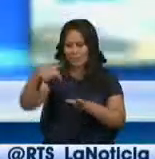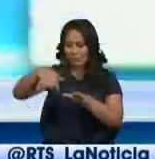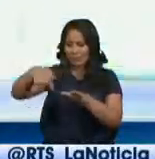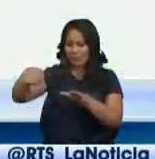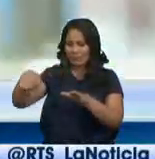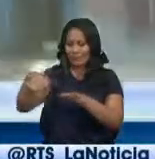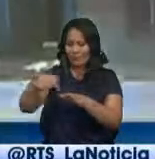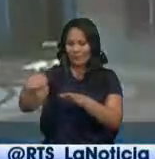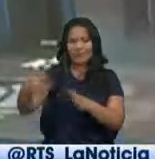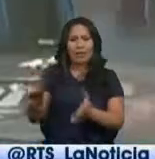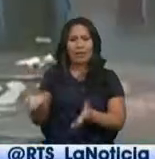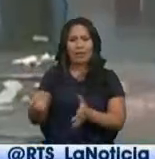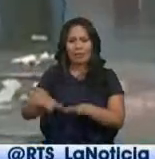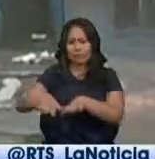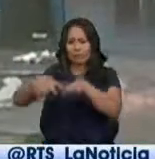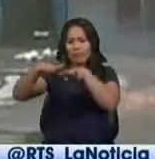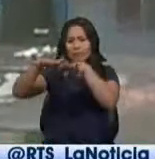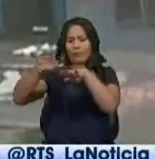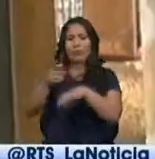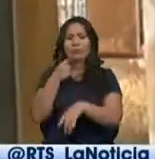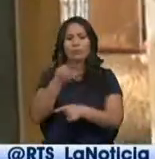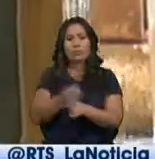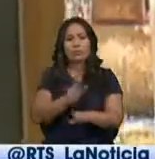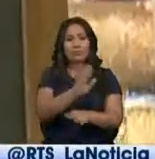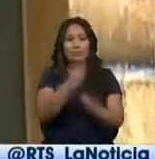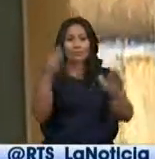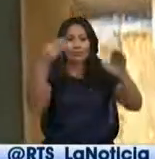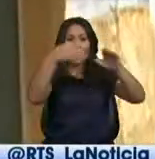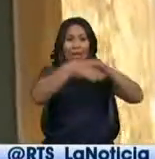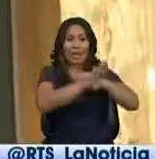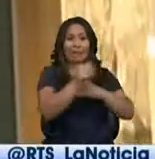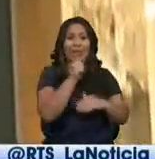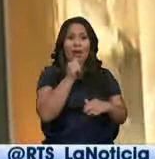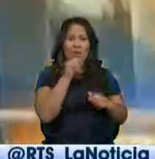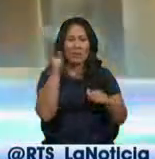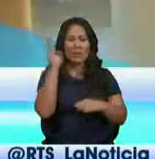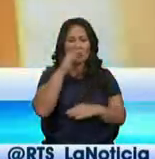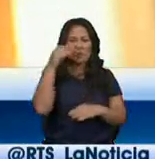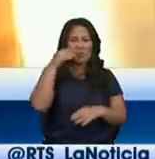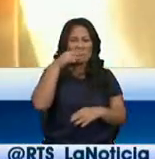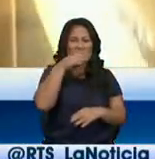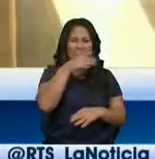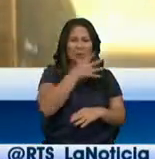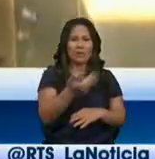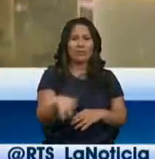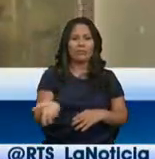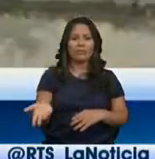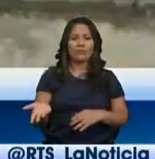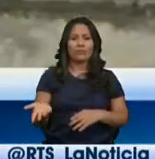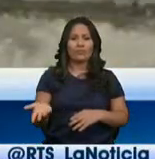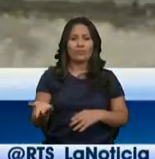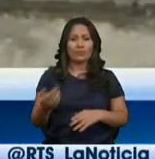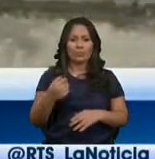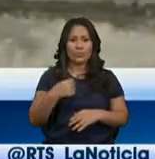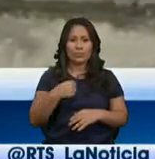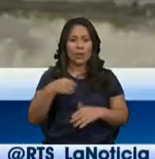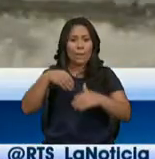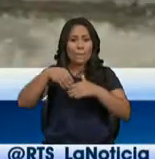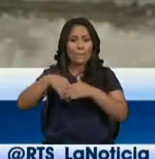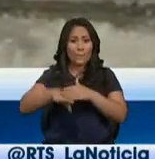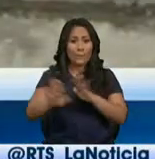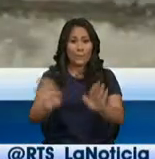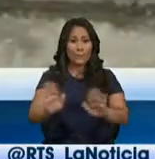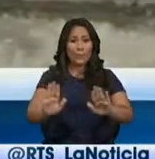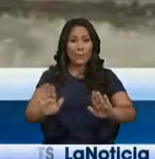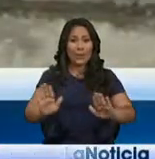peste, el agua. Esta situación hace que a sus hogares ingrese líquido maloliente. Sí, también yo estoy, mire, con los pies así,